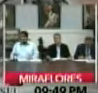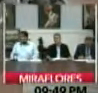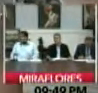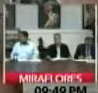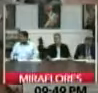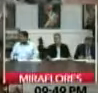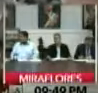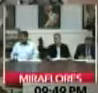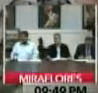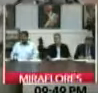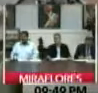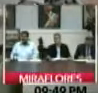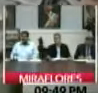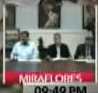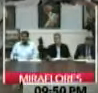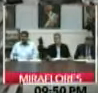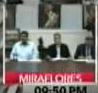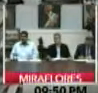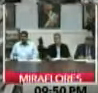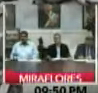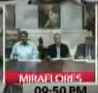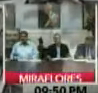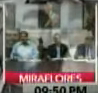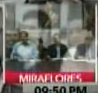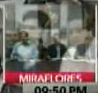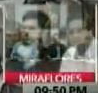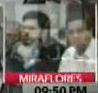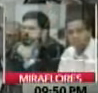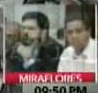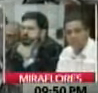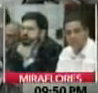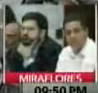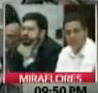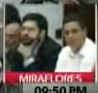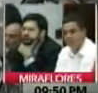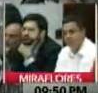¿Por qué si este es un acto de terrorista, este no lo es?